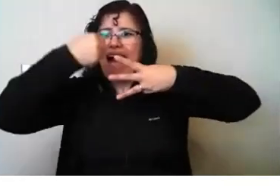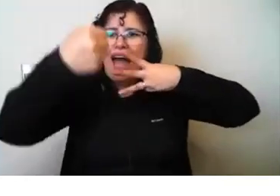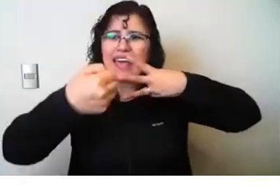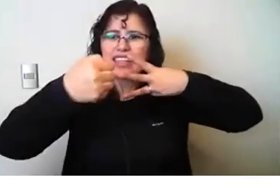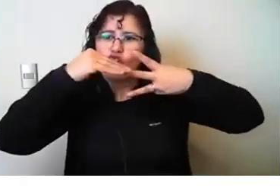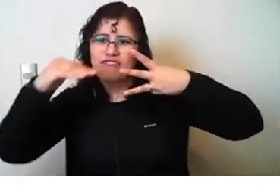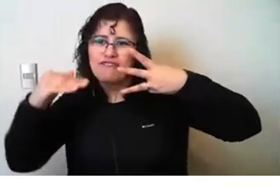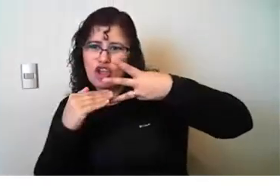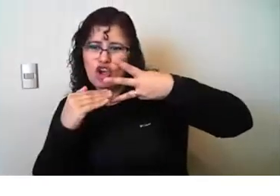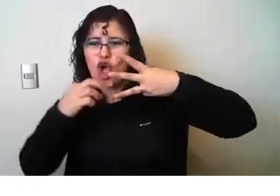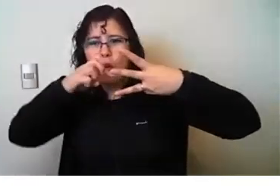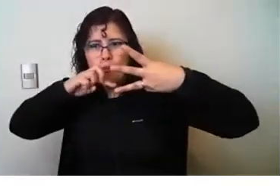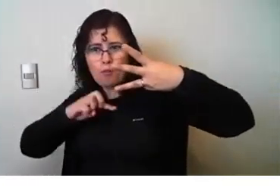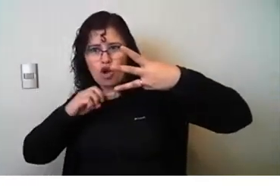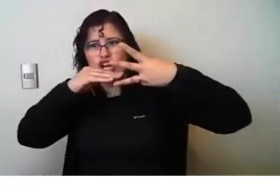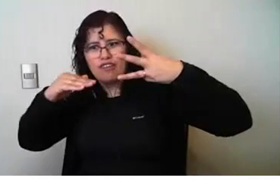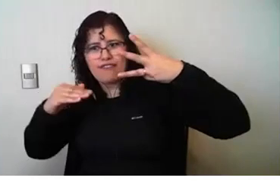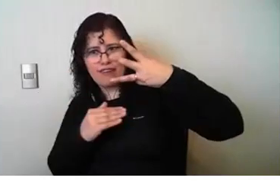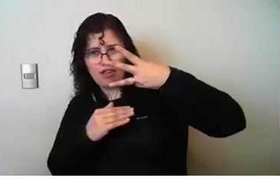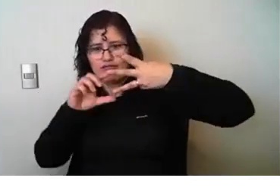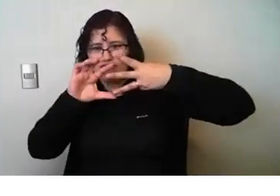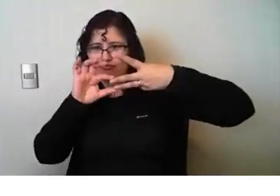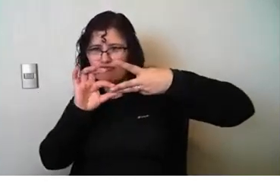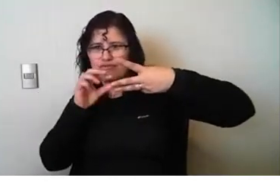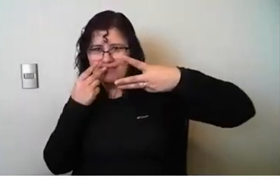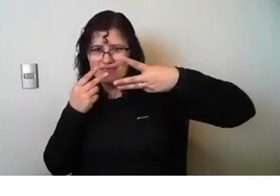antero-inferior y la póstero, ¿cierto?